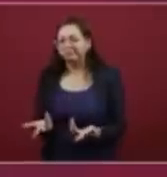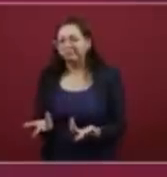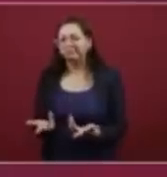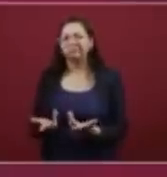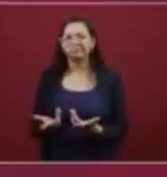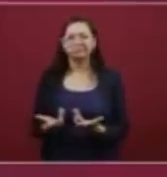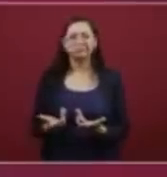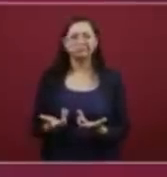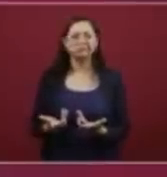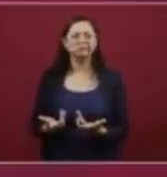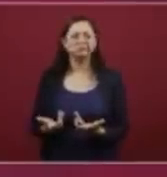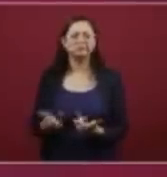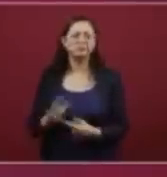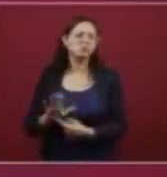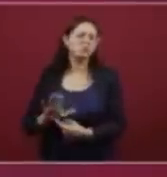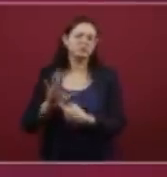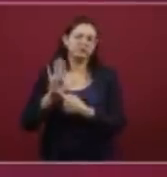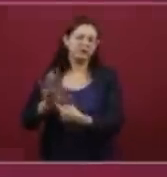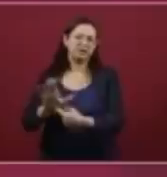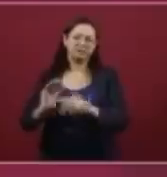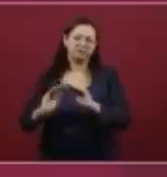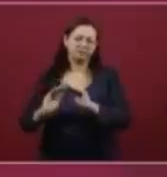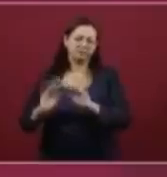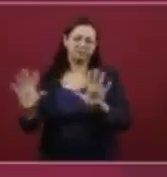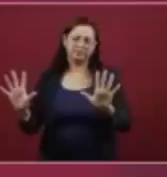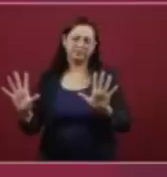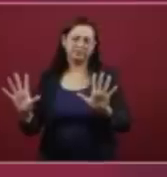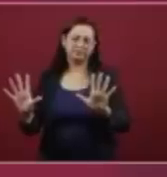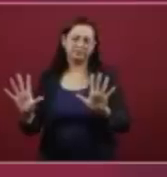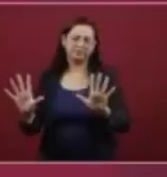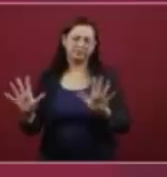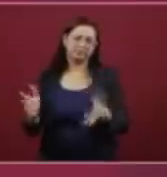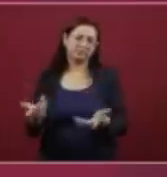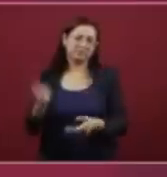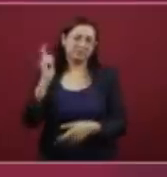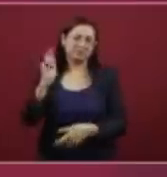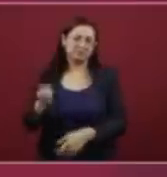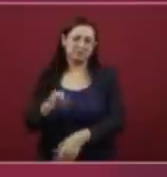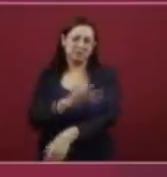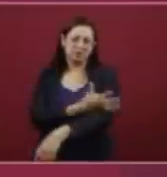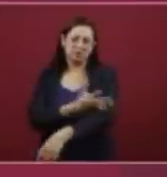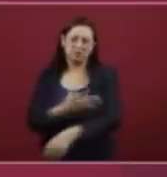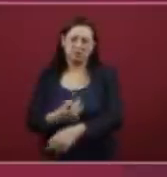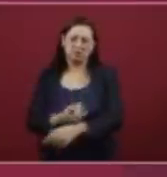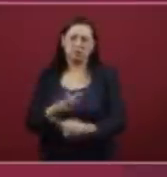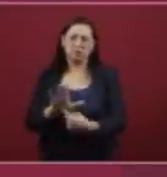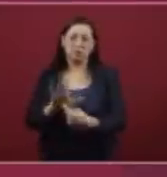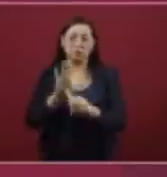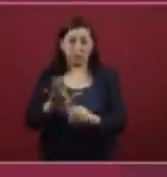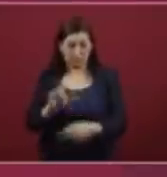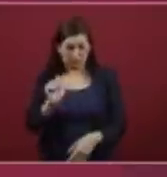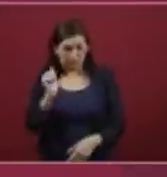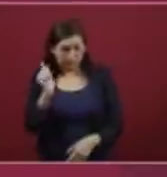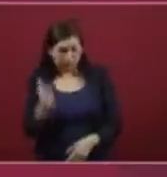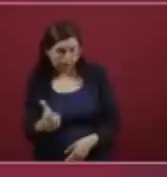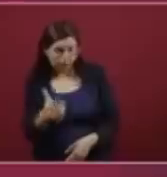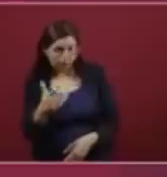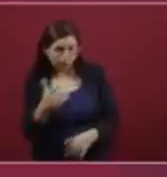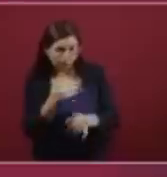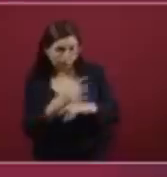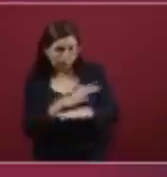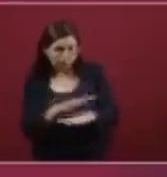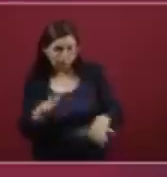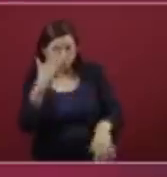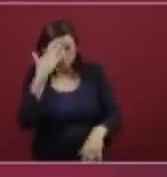poner de manifiesto, o sea, al descubierto. ¿Se sabe algo? Todo esto. Es